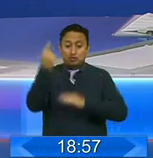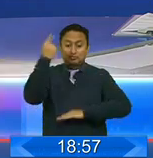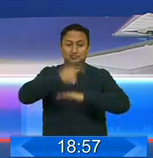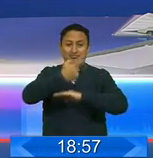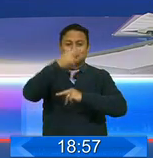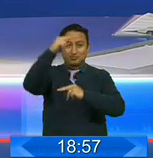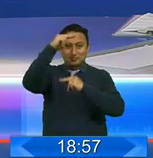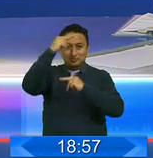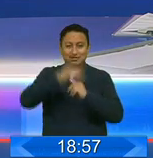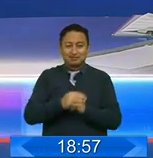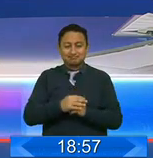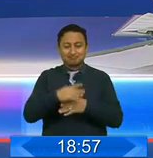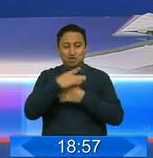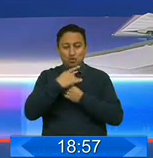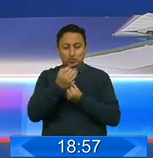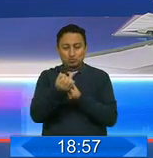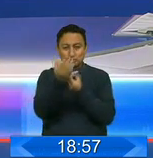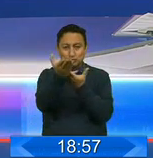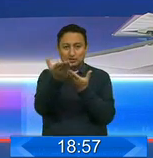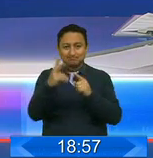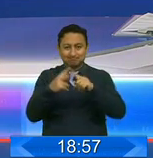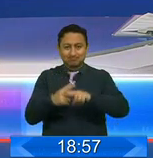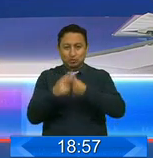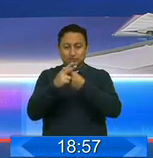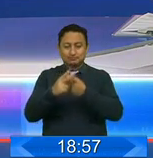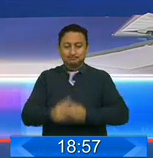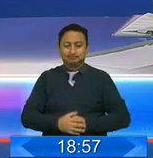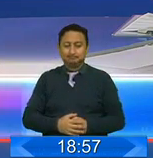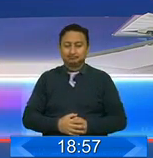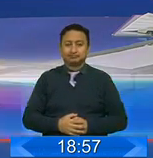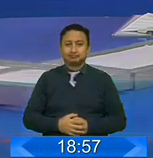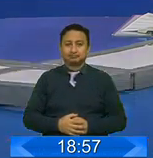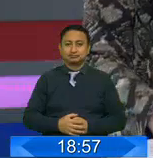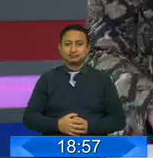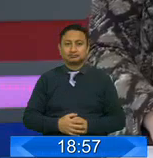esta jornada. Es un privilegio trabajar para ustedes. Aquí iniciamos.